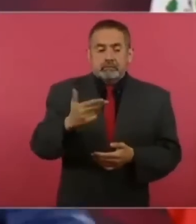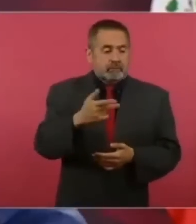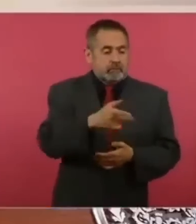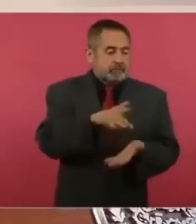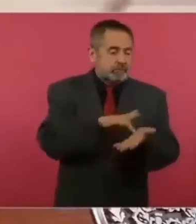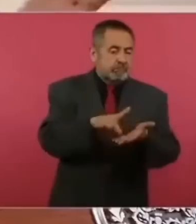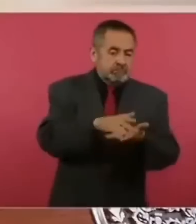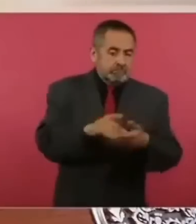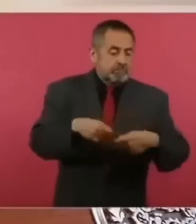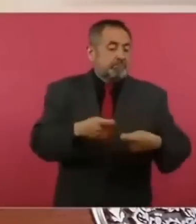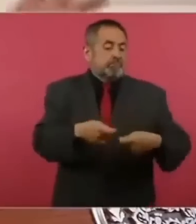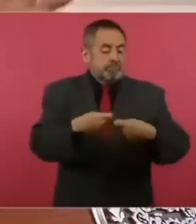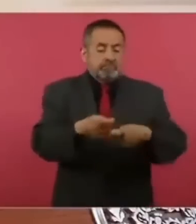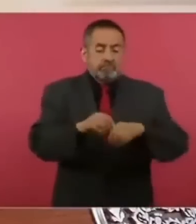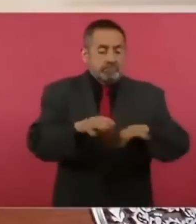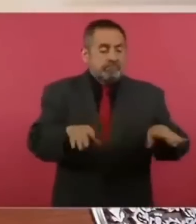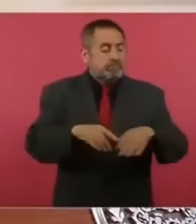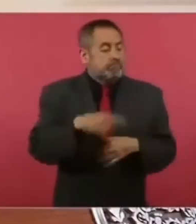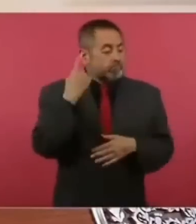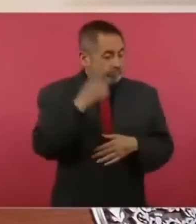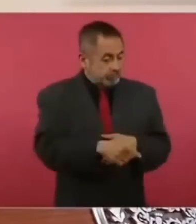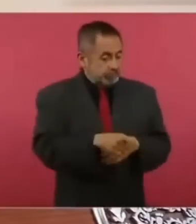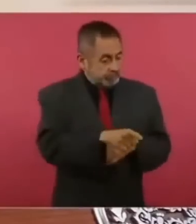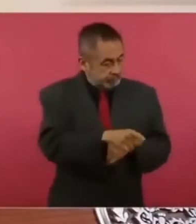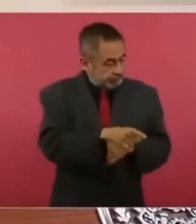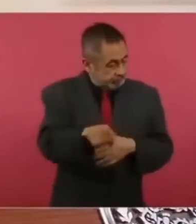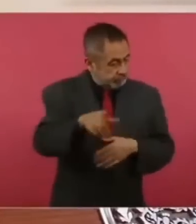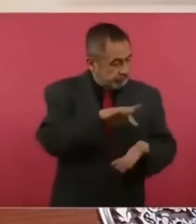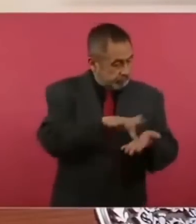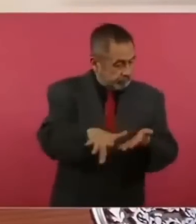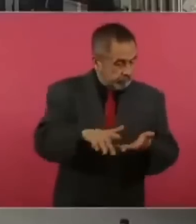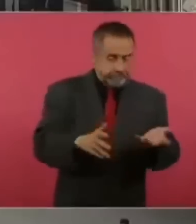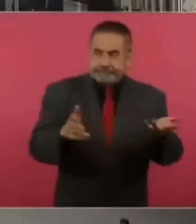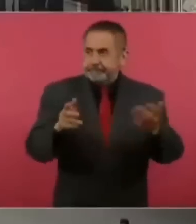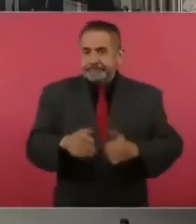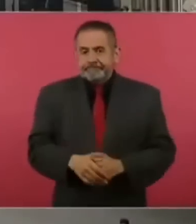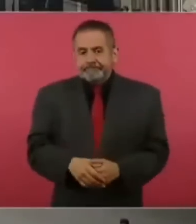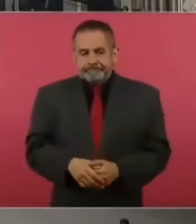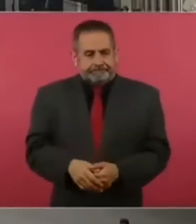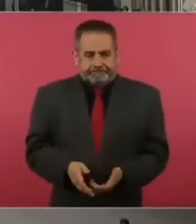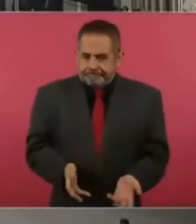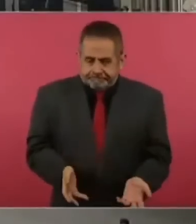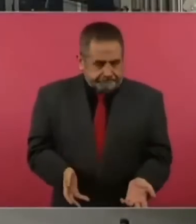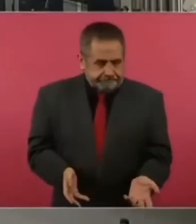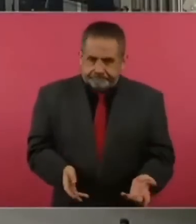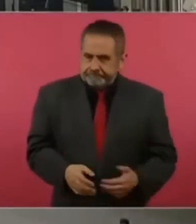Ya les dieron línea. Pero no.